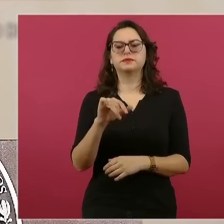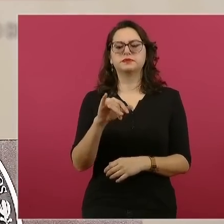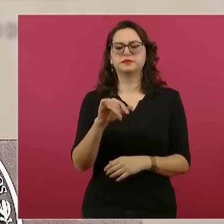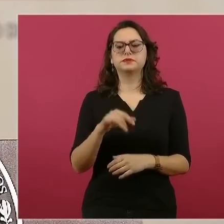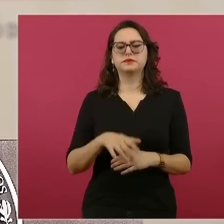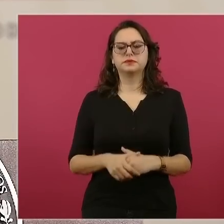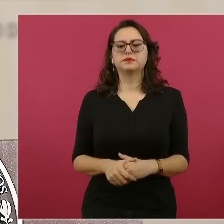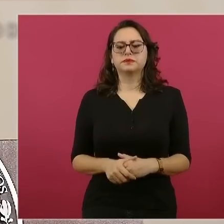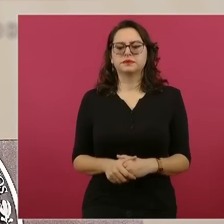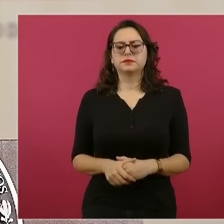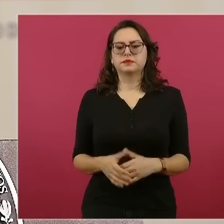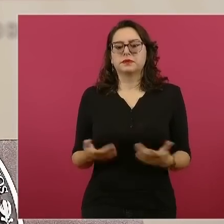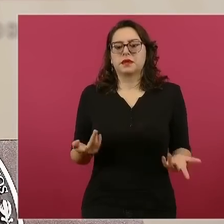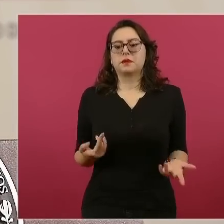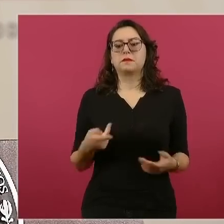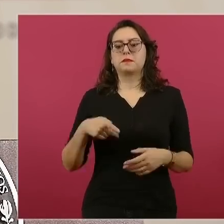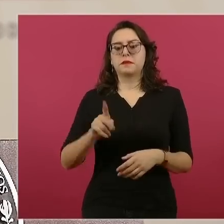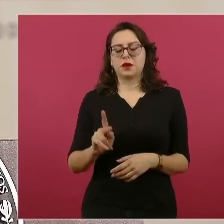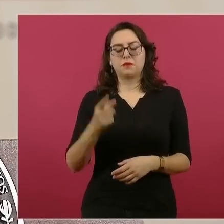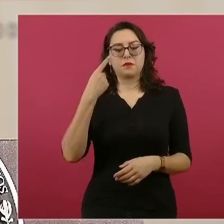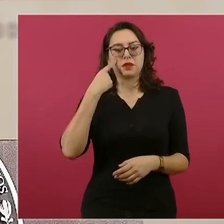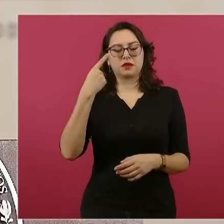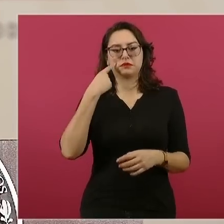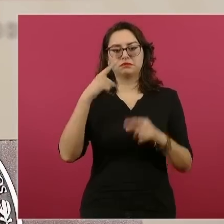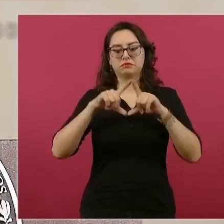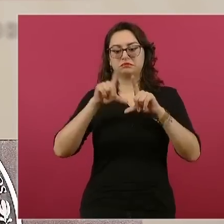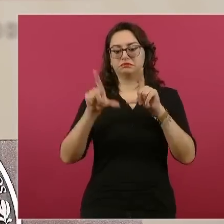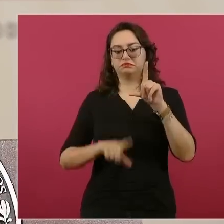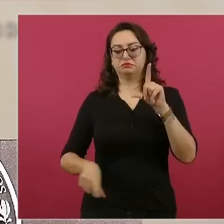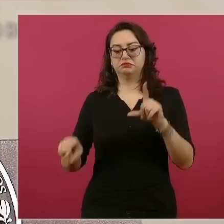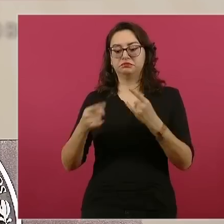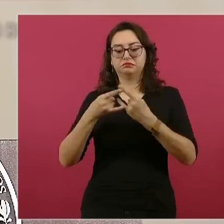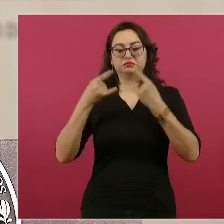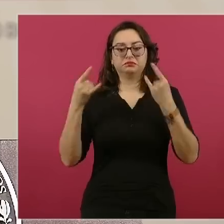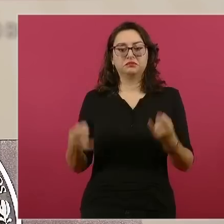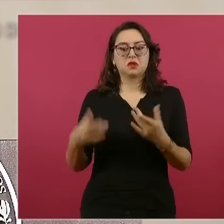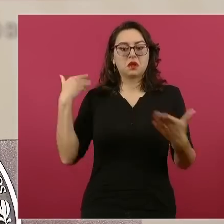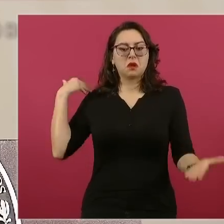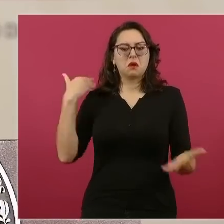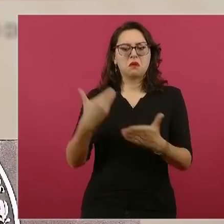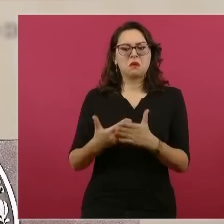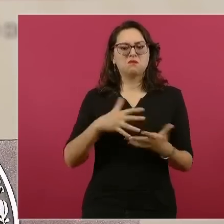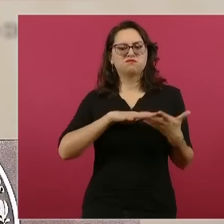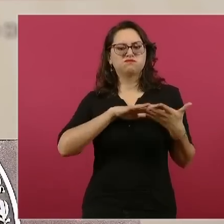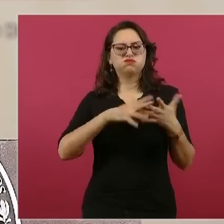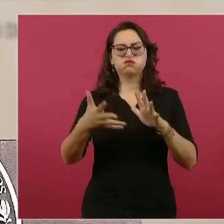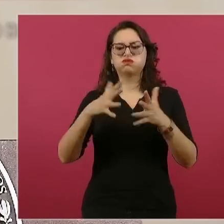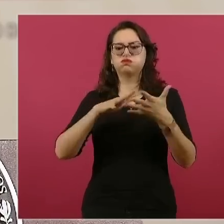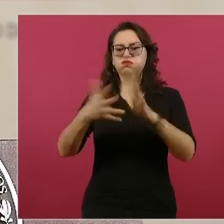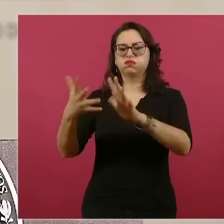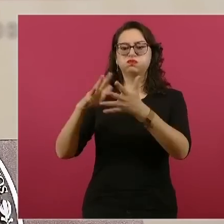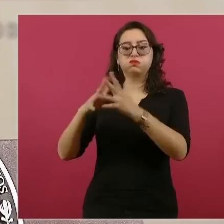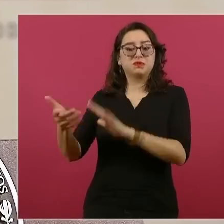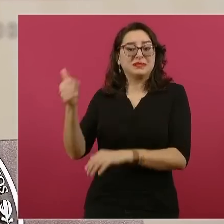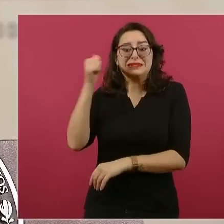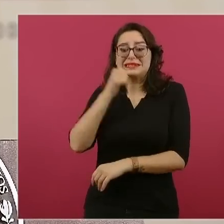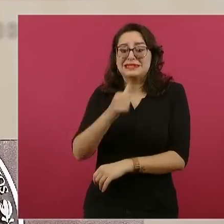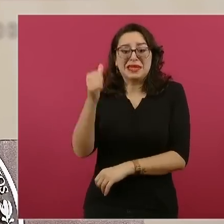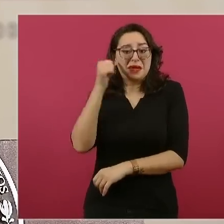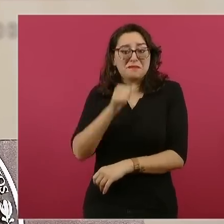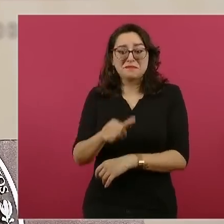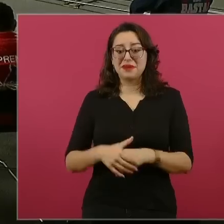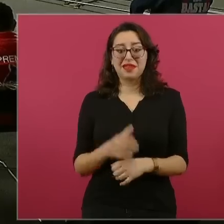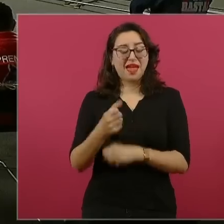es la difusión sobre violencia. Esto lo hemos enfrentado durante muchos